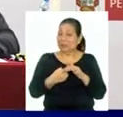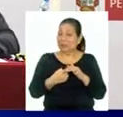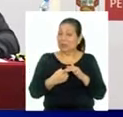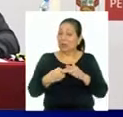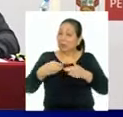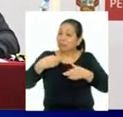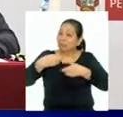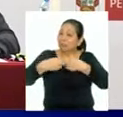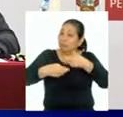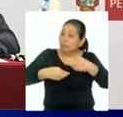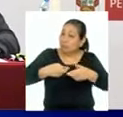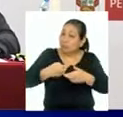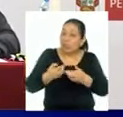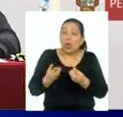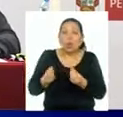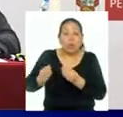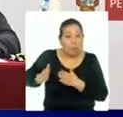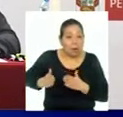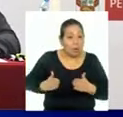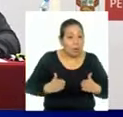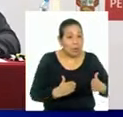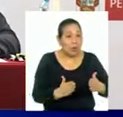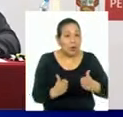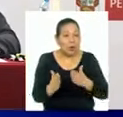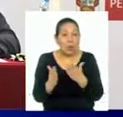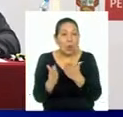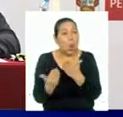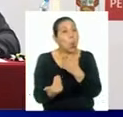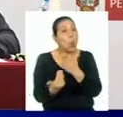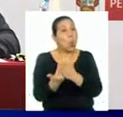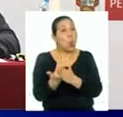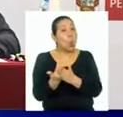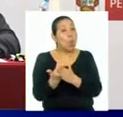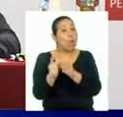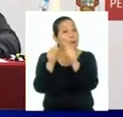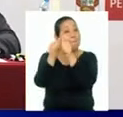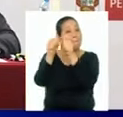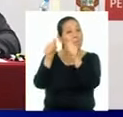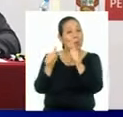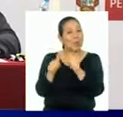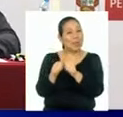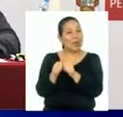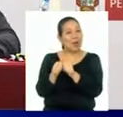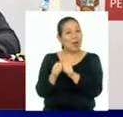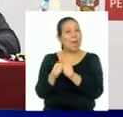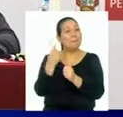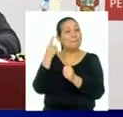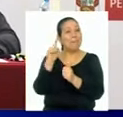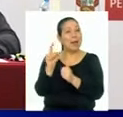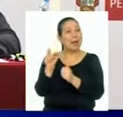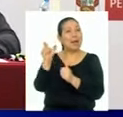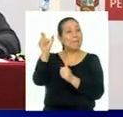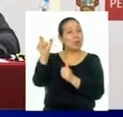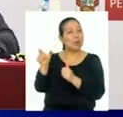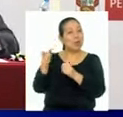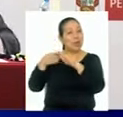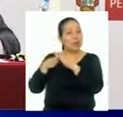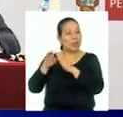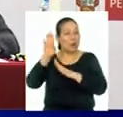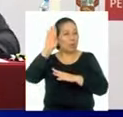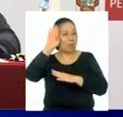un proceso que conducirá al diseño de un nuevo modelo policial peruano, lo que